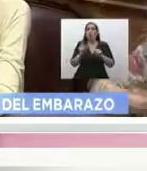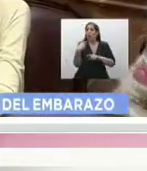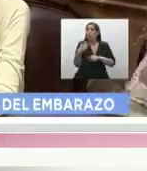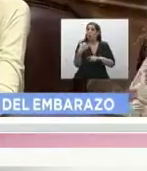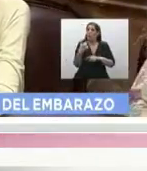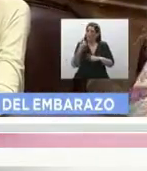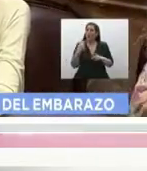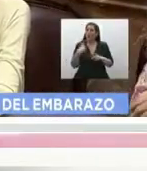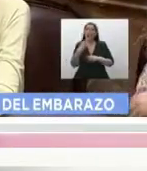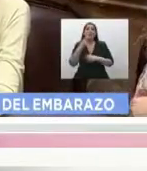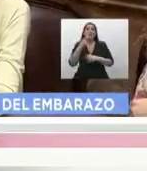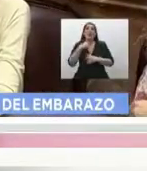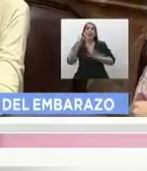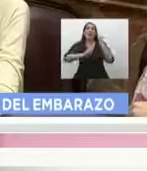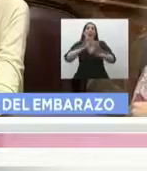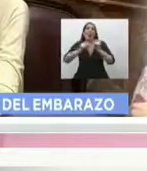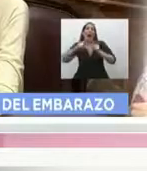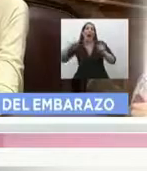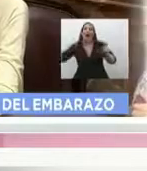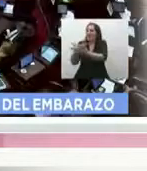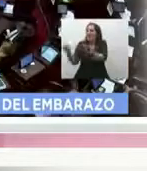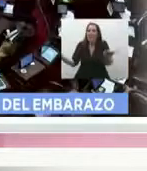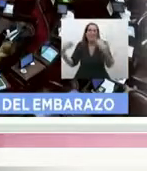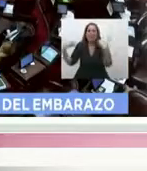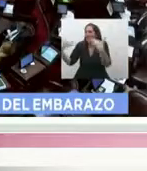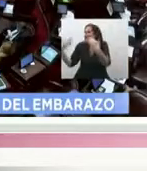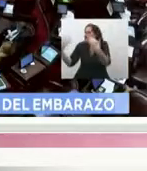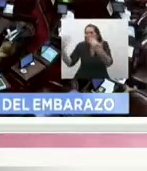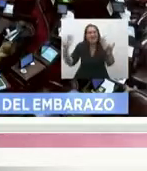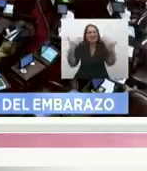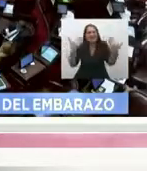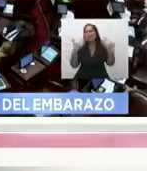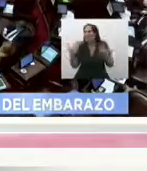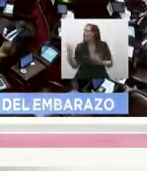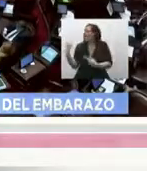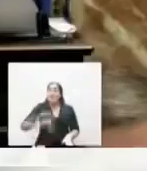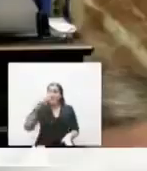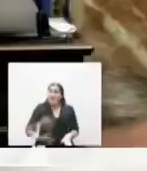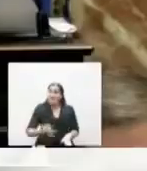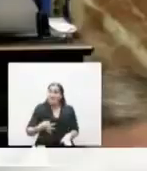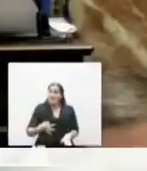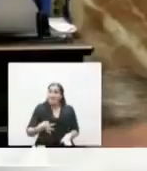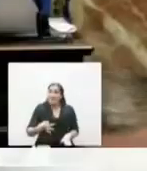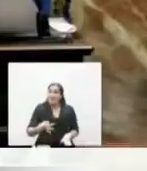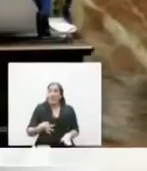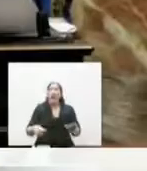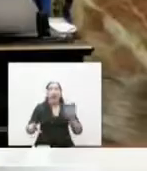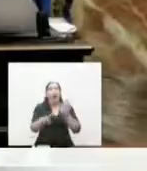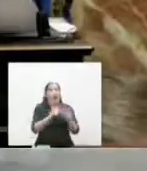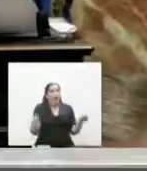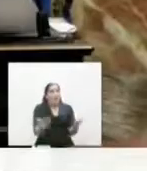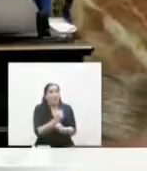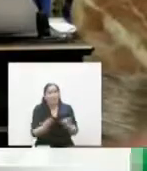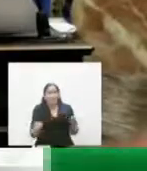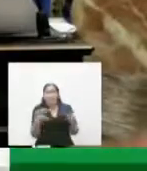esta medida. Resumimos con dos testimonios lo que sucedió en el largo debate en la Cámara de Senadores. Legalizar el aborto,